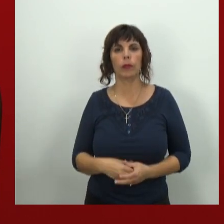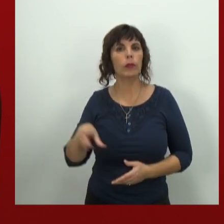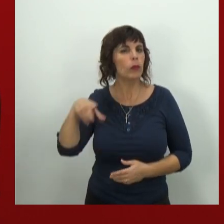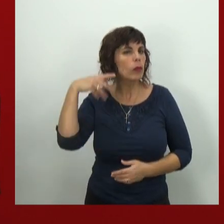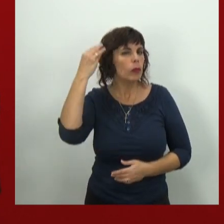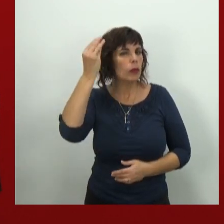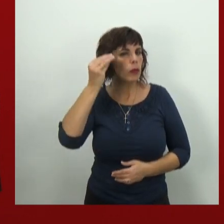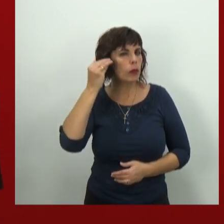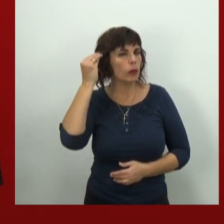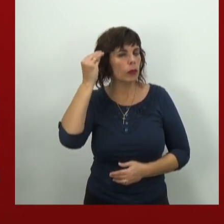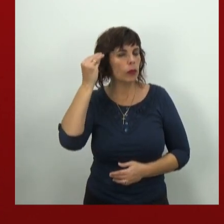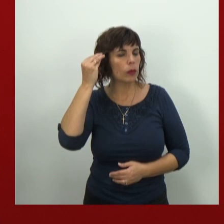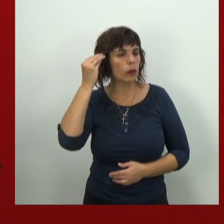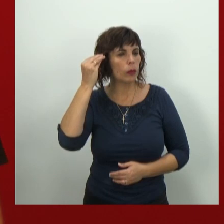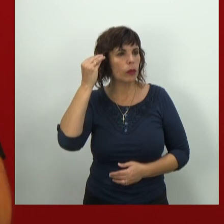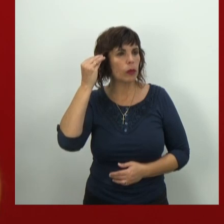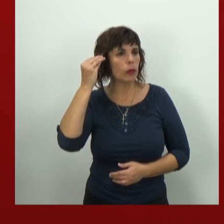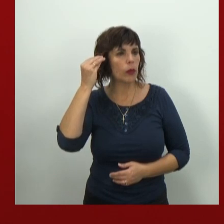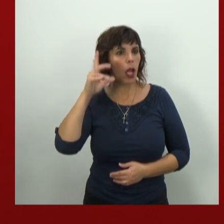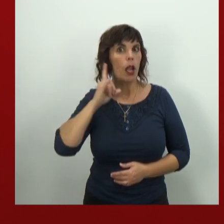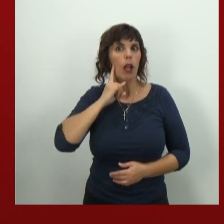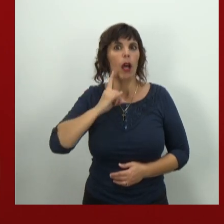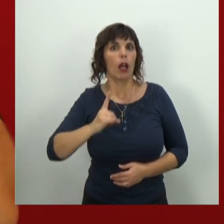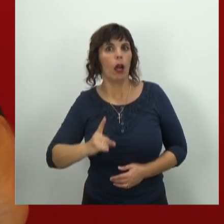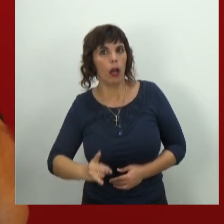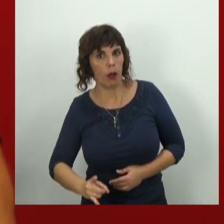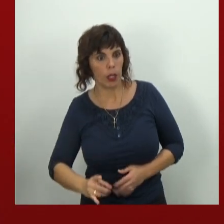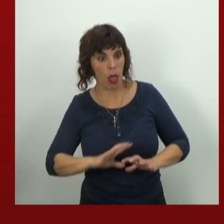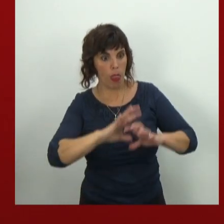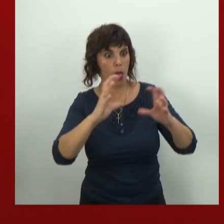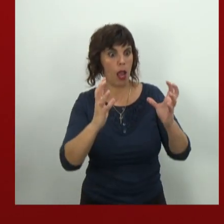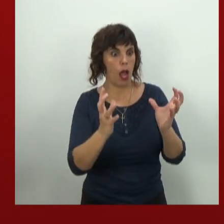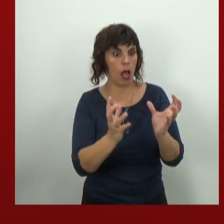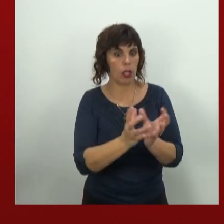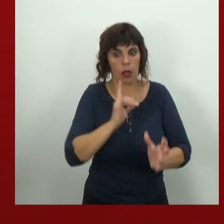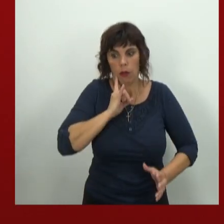Imagínate toda la gravitación de la Tierra, del Marte,